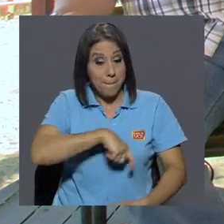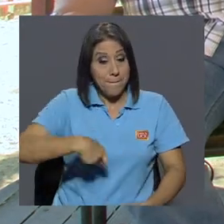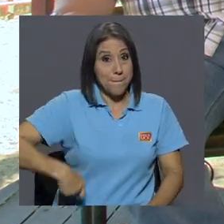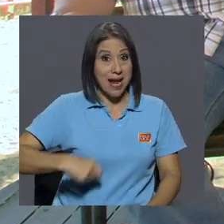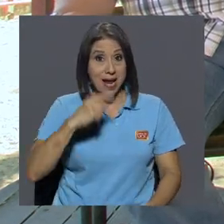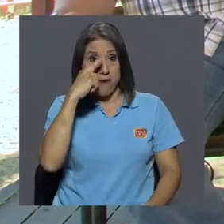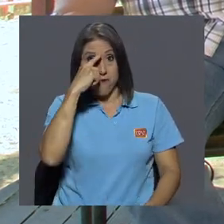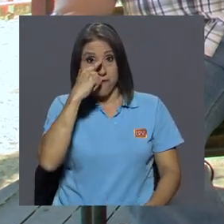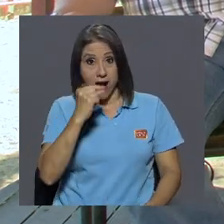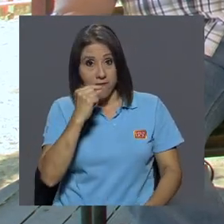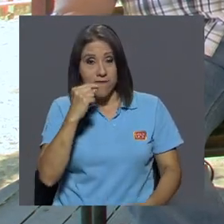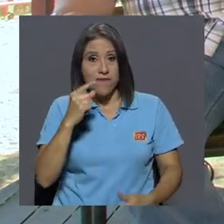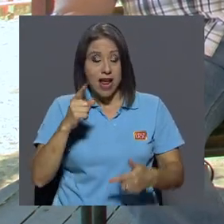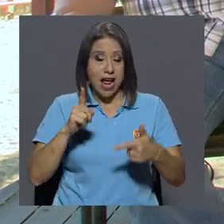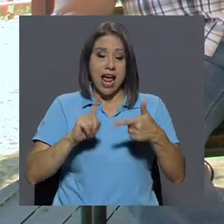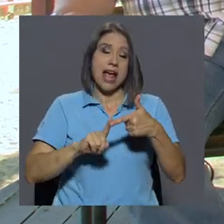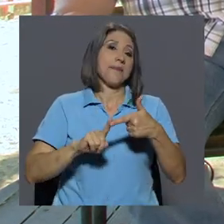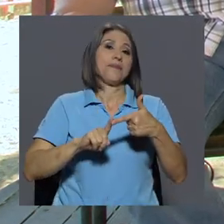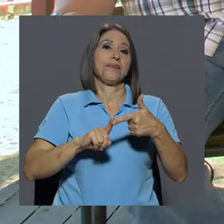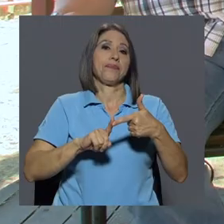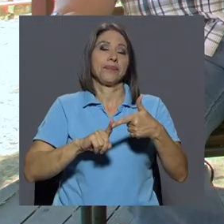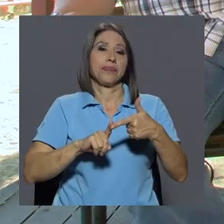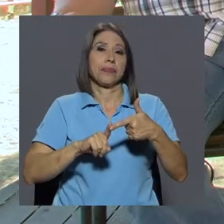guardia, hasta